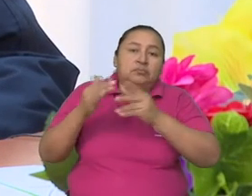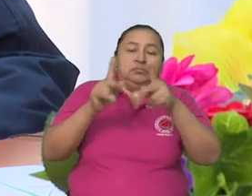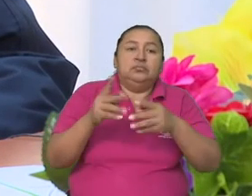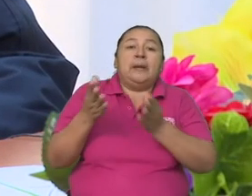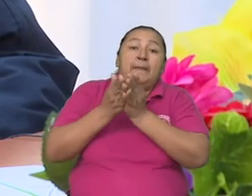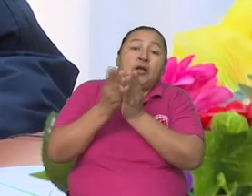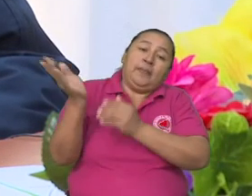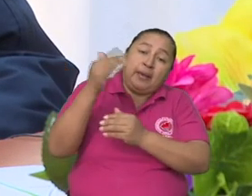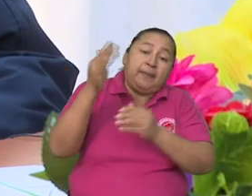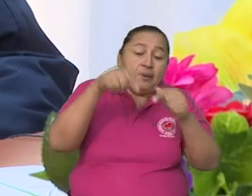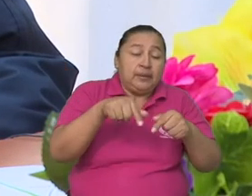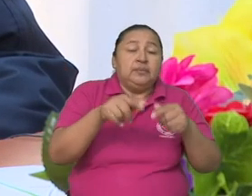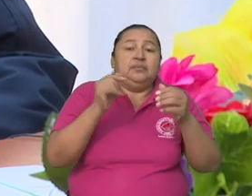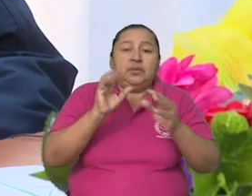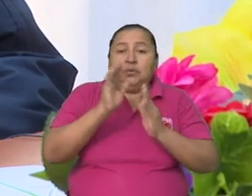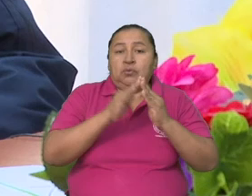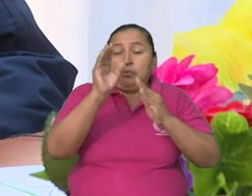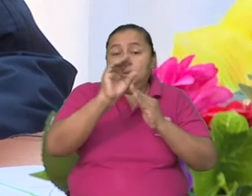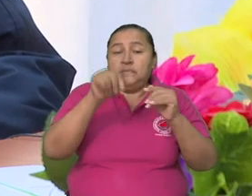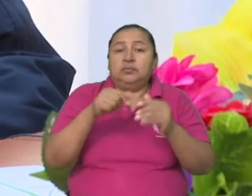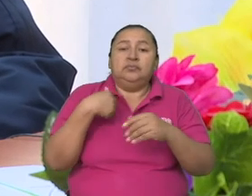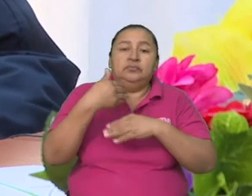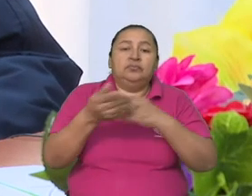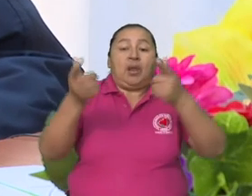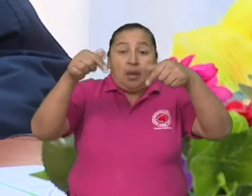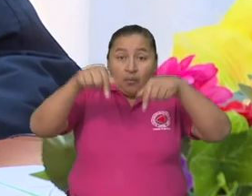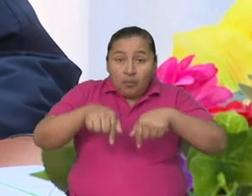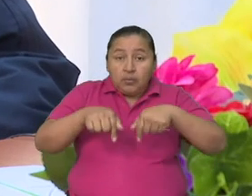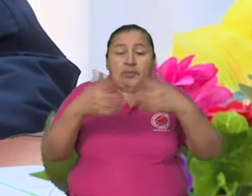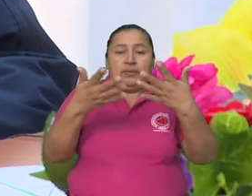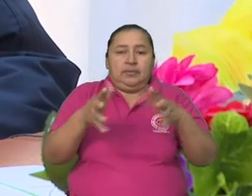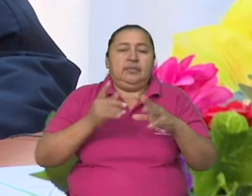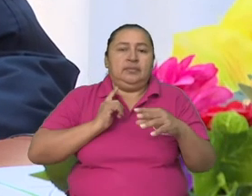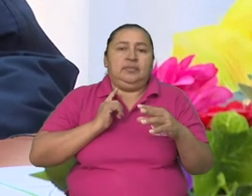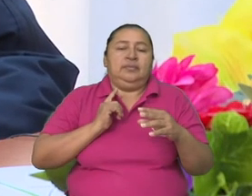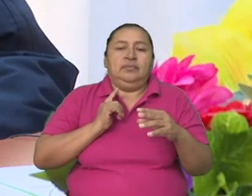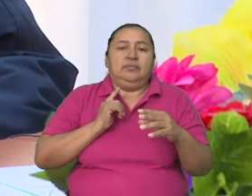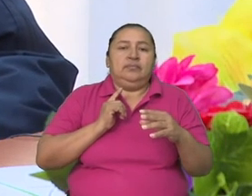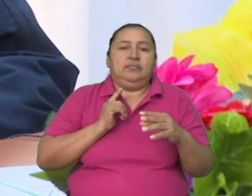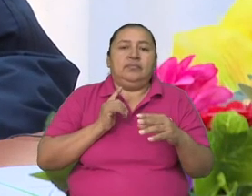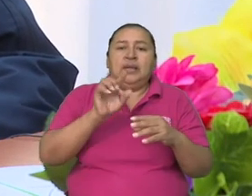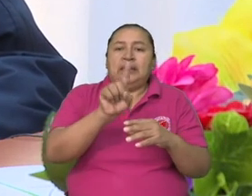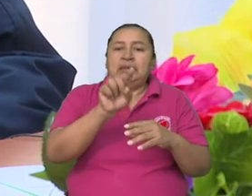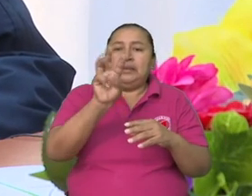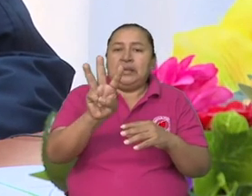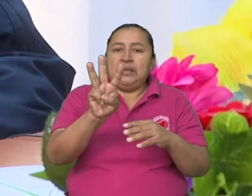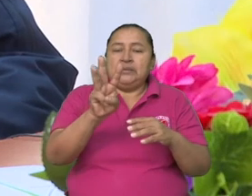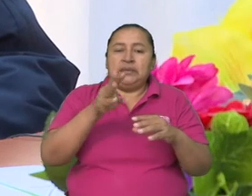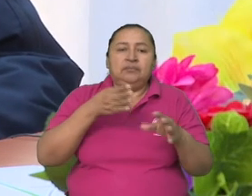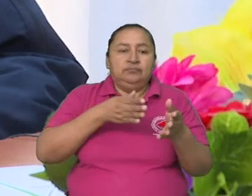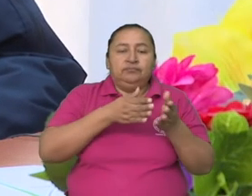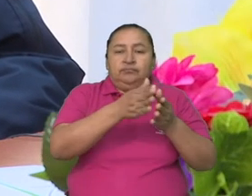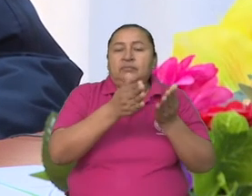navieras. Y al día de hoy ya tenemos 13 líneas navieras y estamos